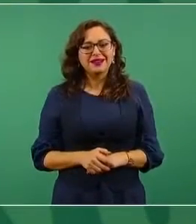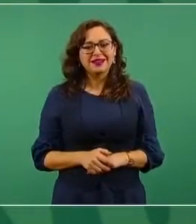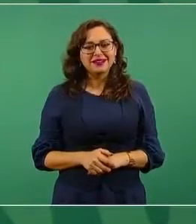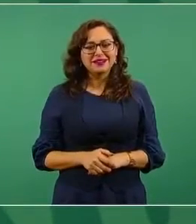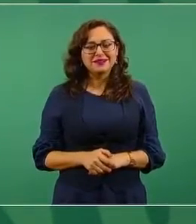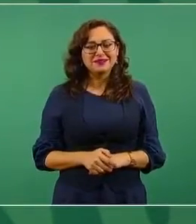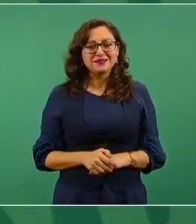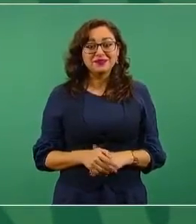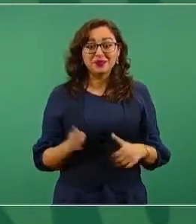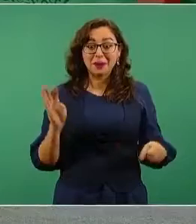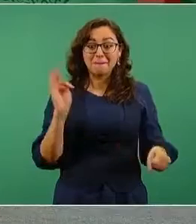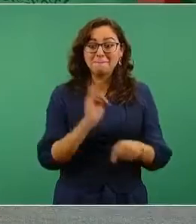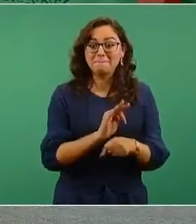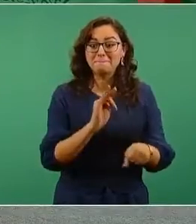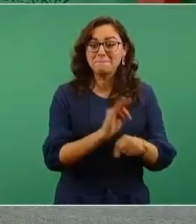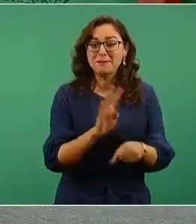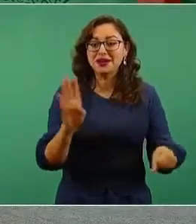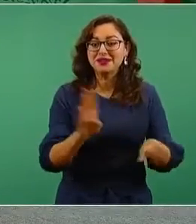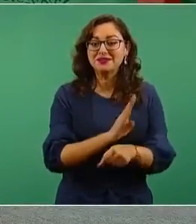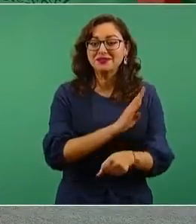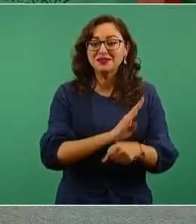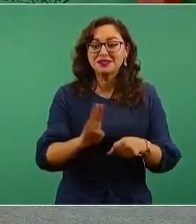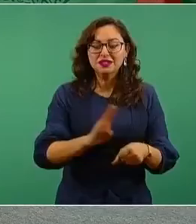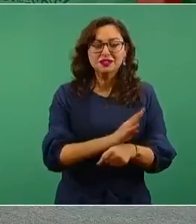Eso es legalidad.